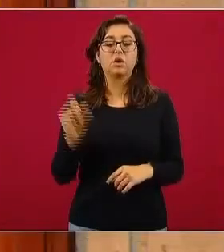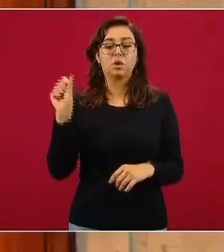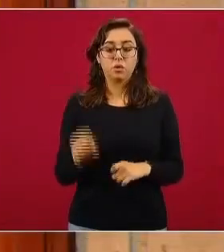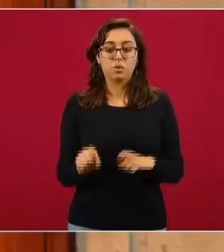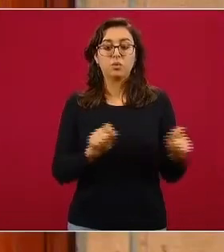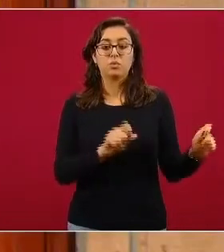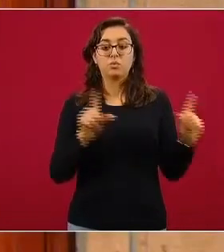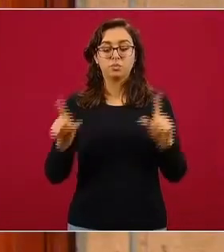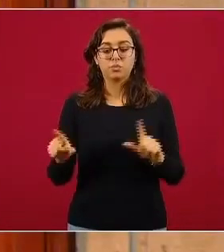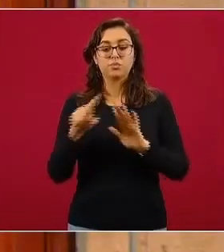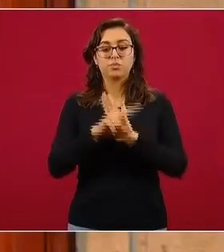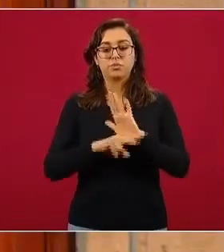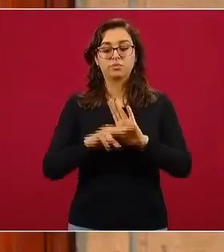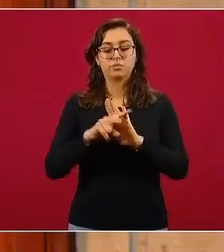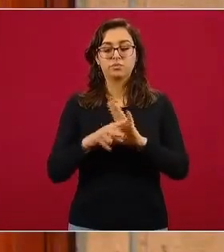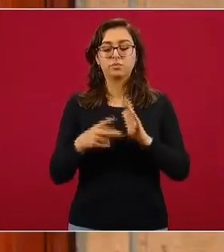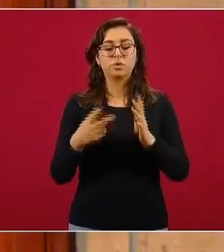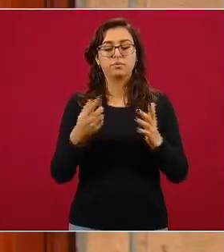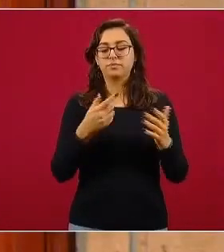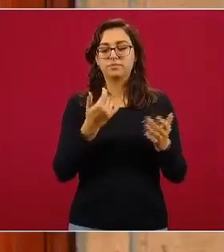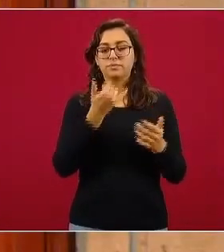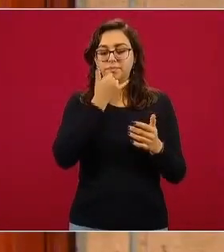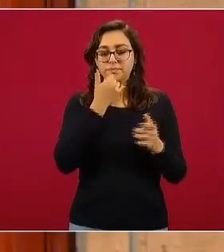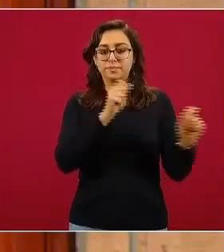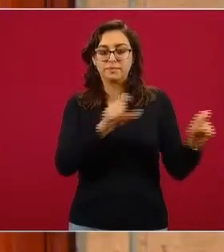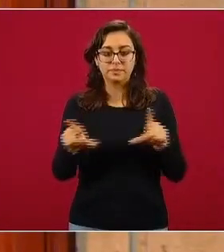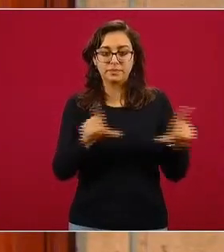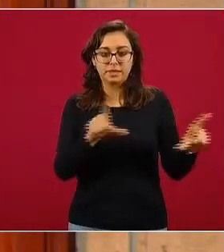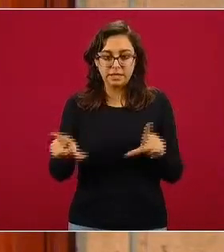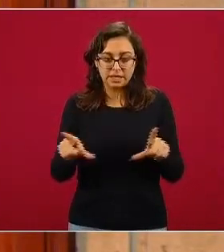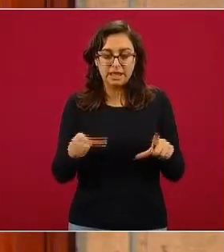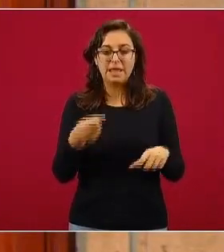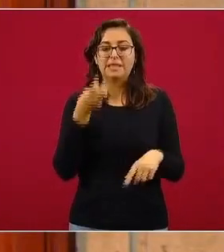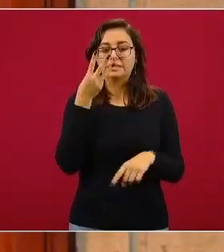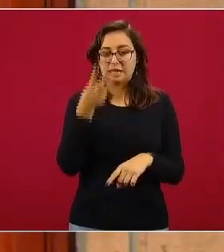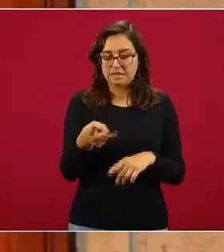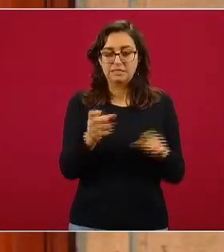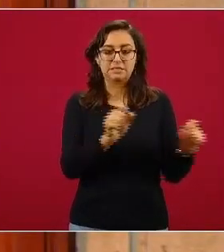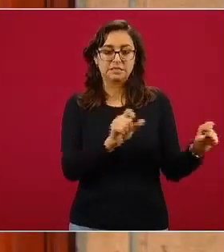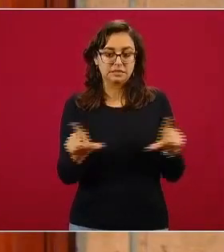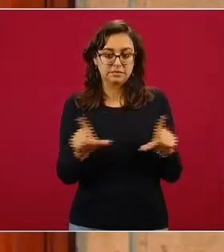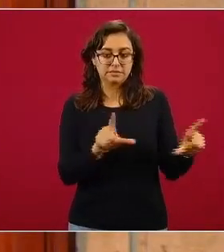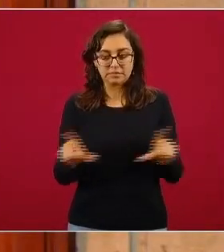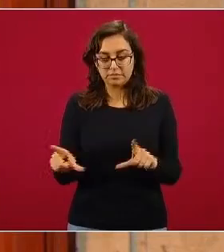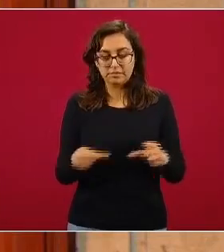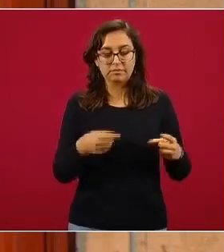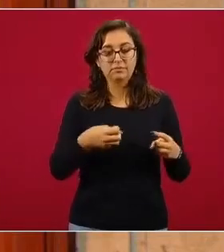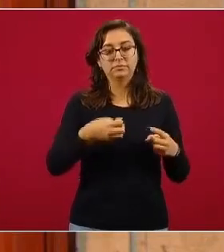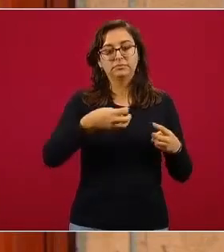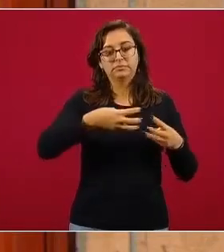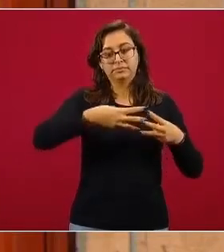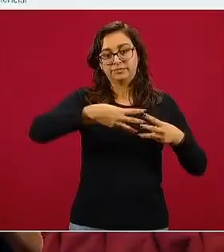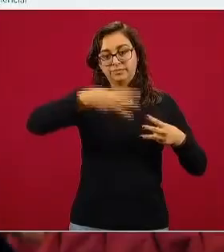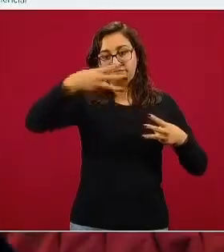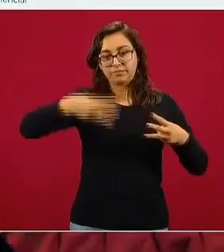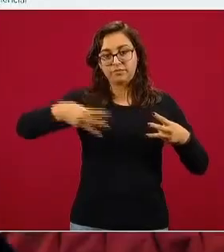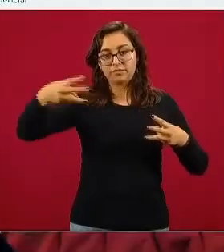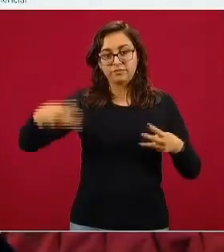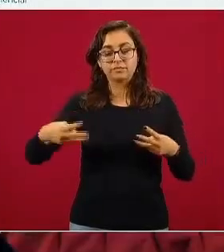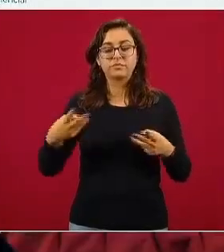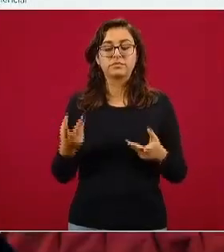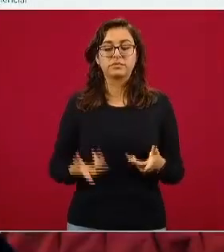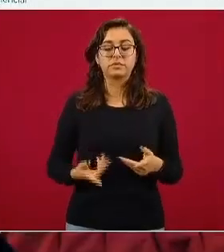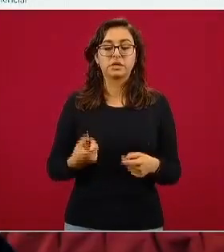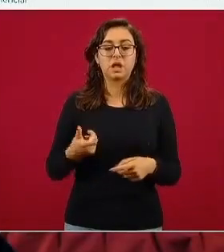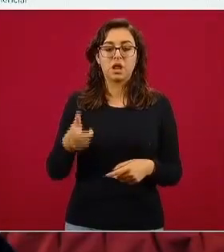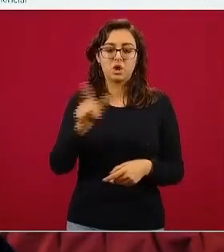a actualizar 3 curvas, sería la siguiente diapositiva. Son curvas que habíamos estado precisamente actualizando